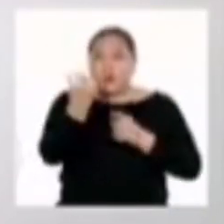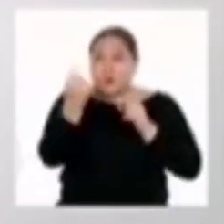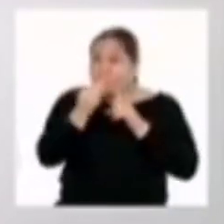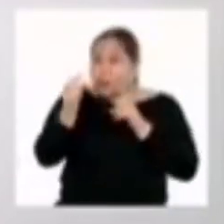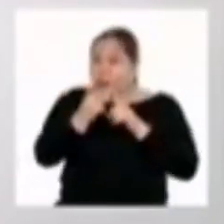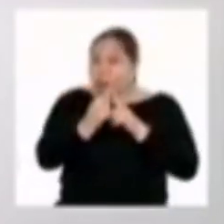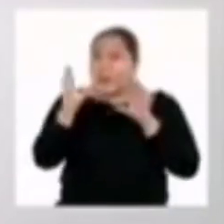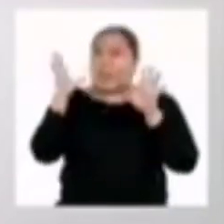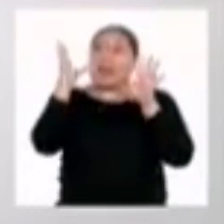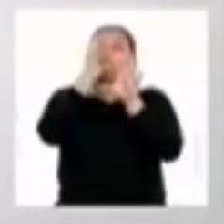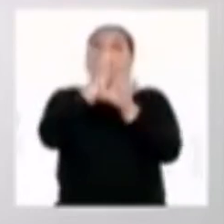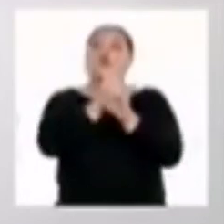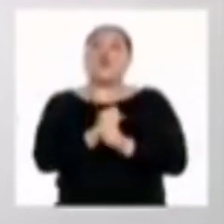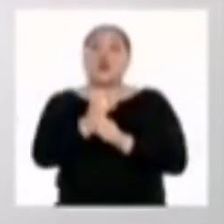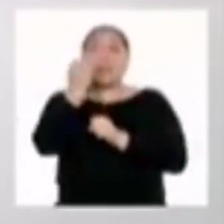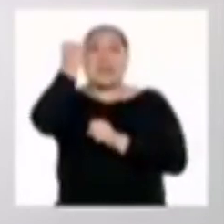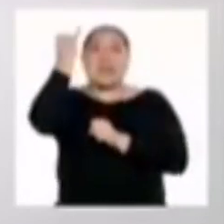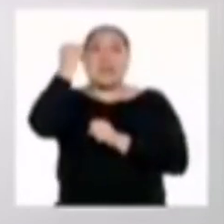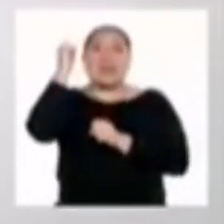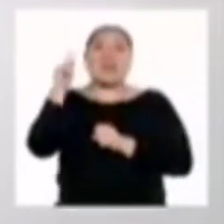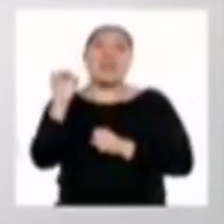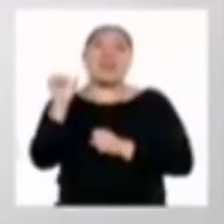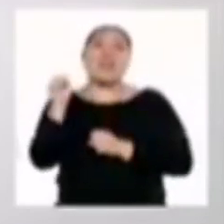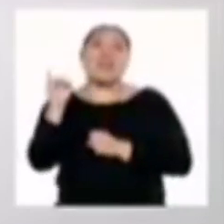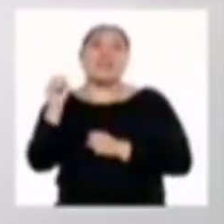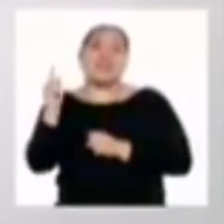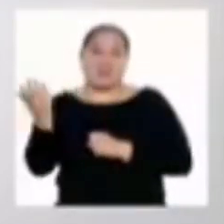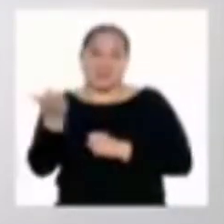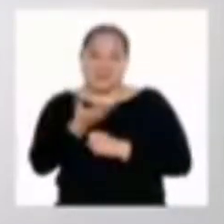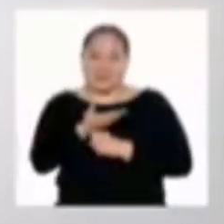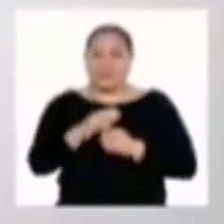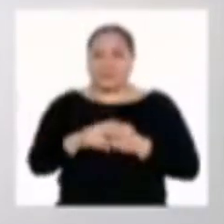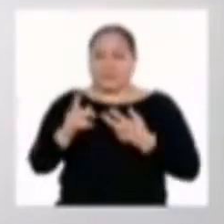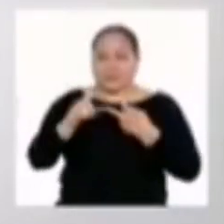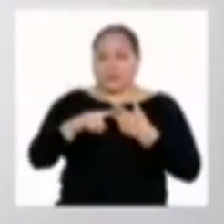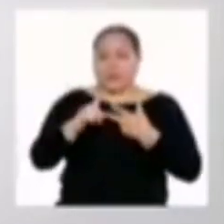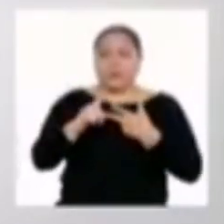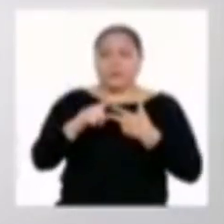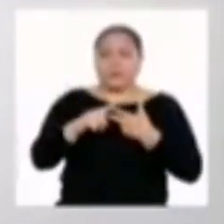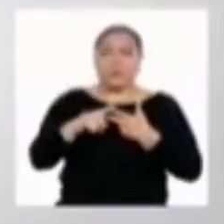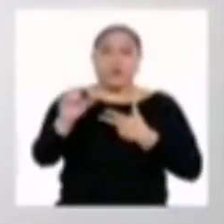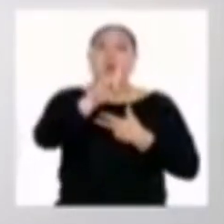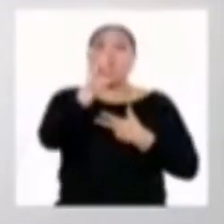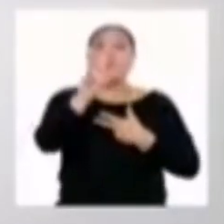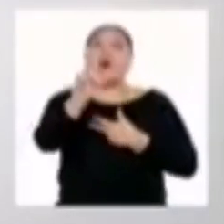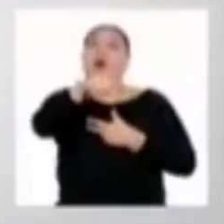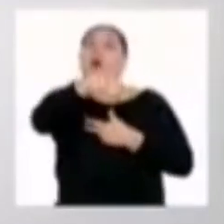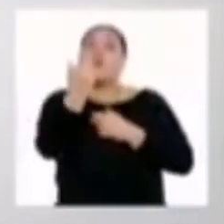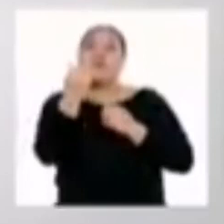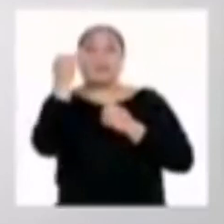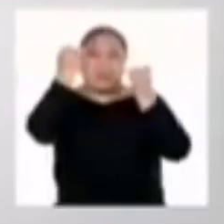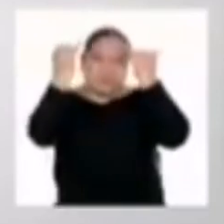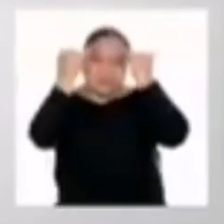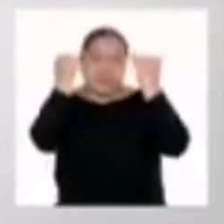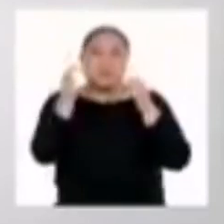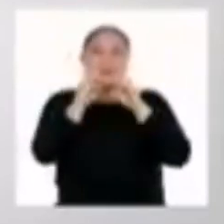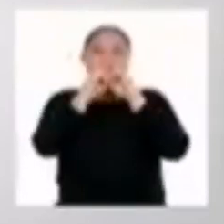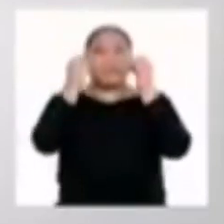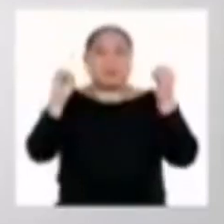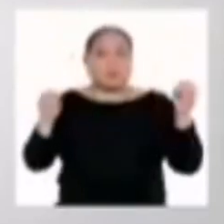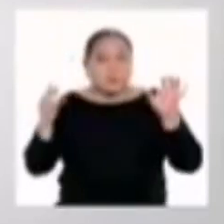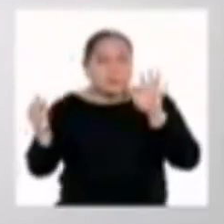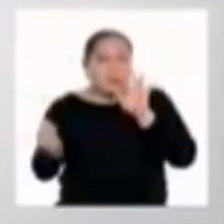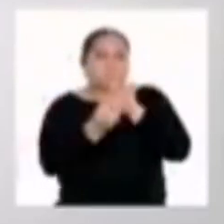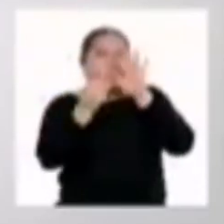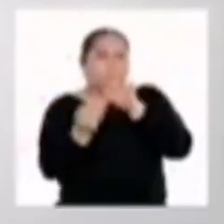palabras, resume el sentido general del texto. Luego, utiliza otras ideas, oraciones, para